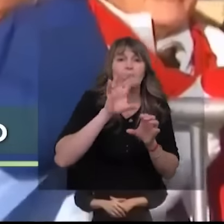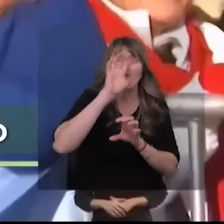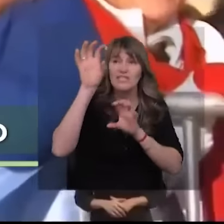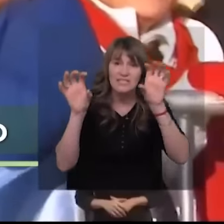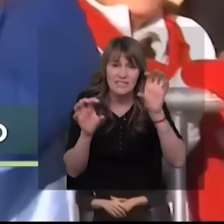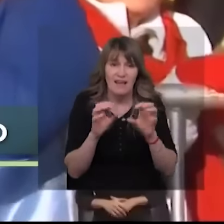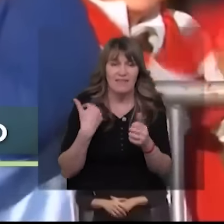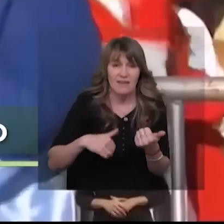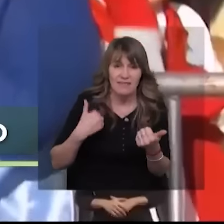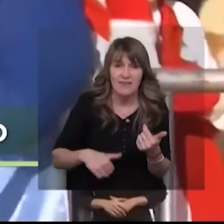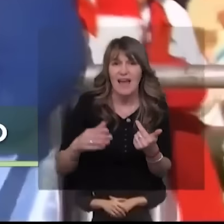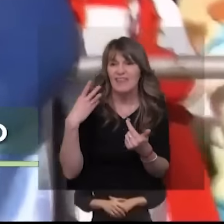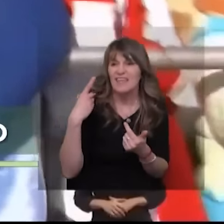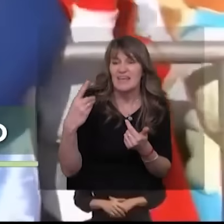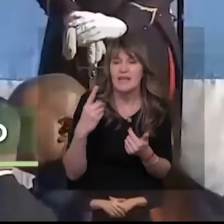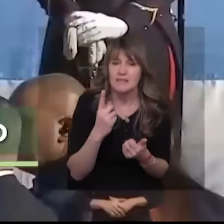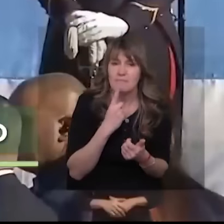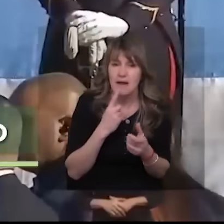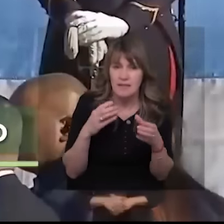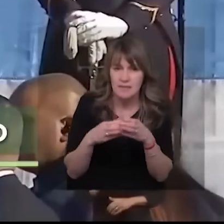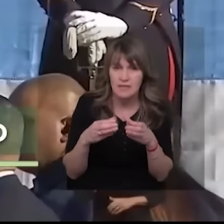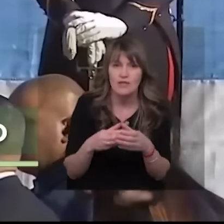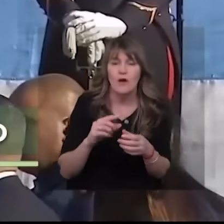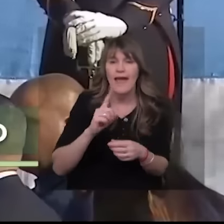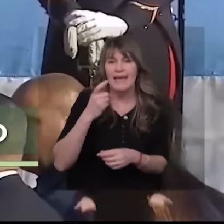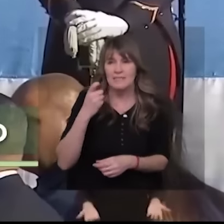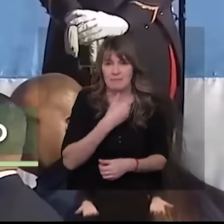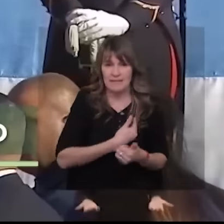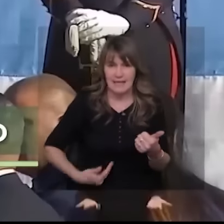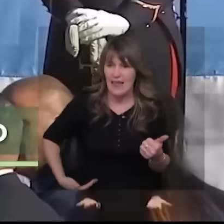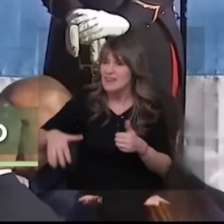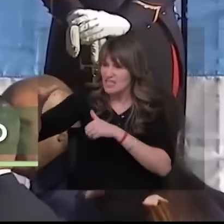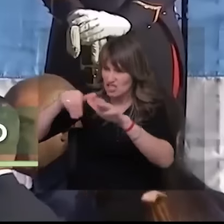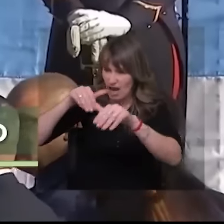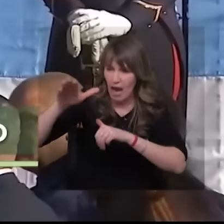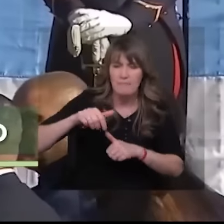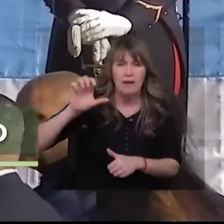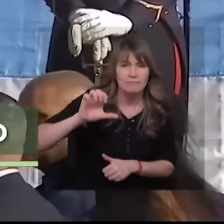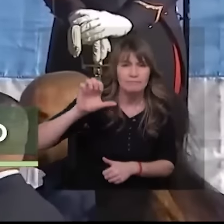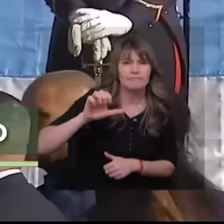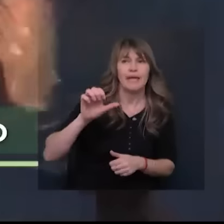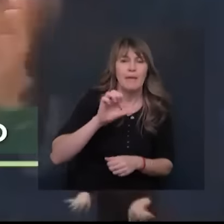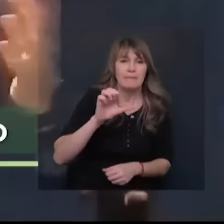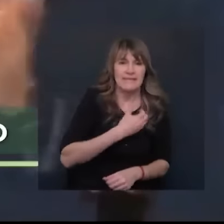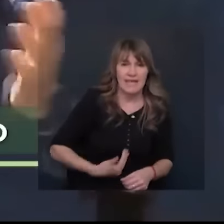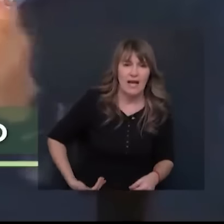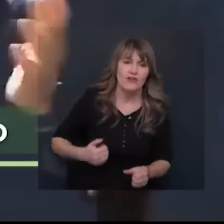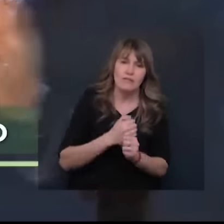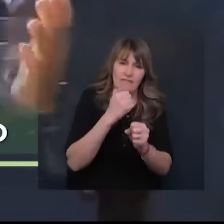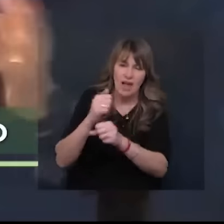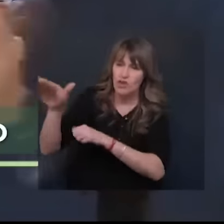principales partidos expresidentes de la nación miembros de la Corte Suprema de Justicia empresarios trabajadores y según dijo el